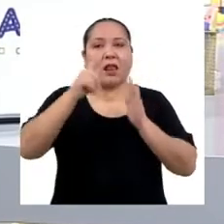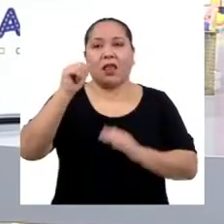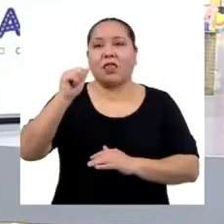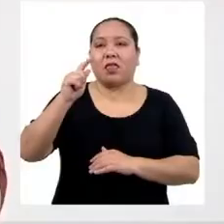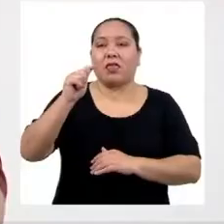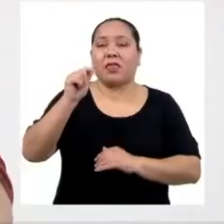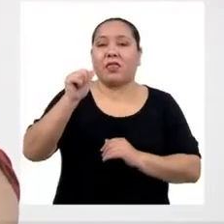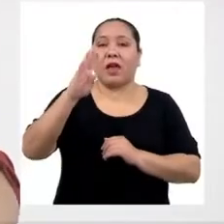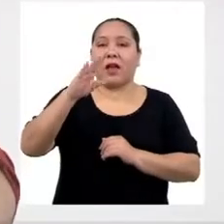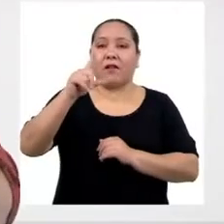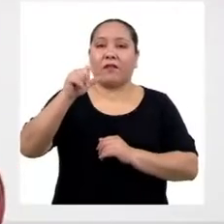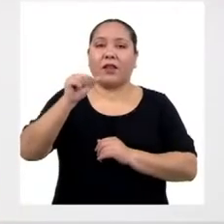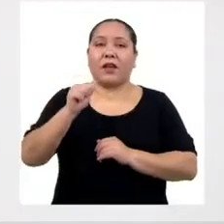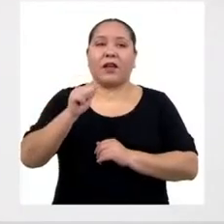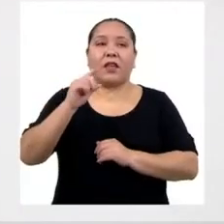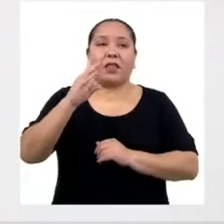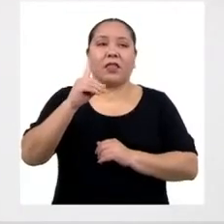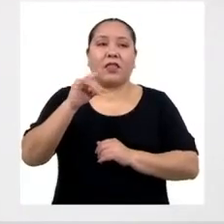va.